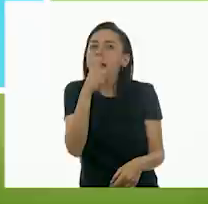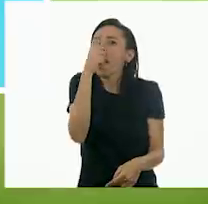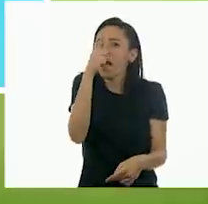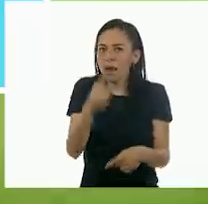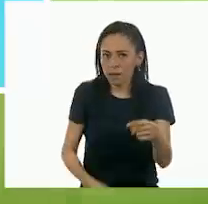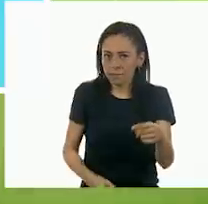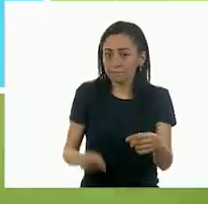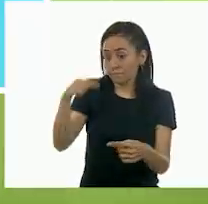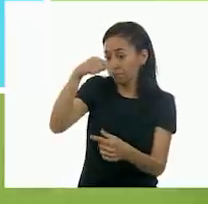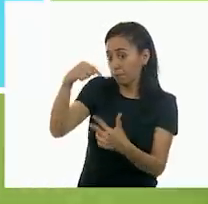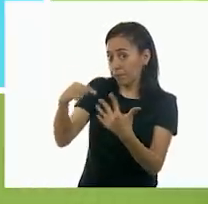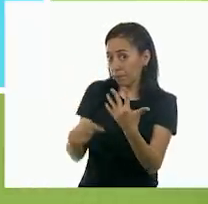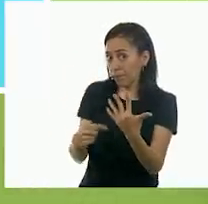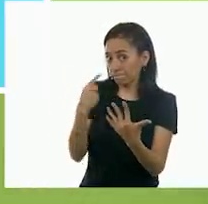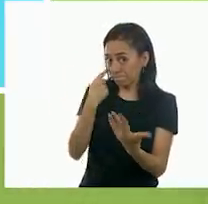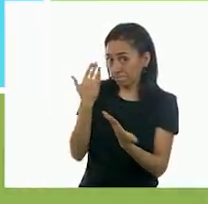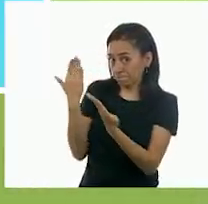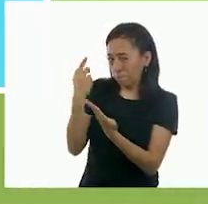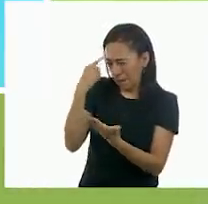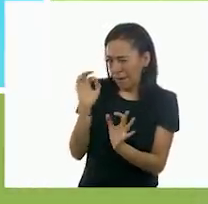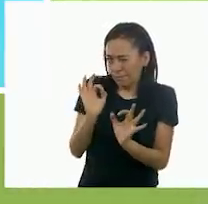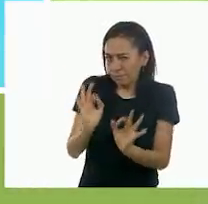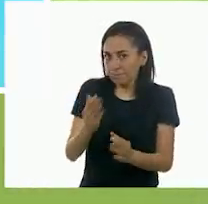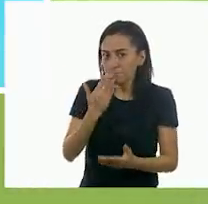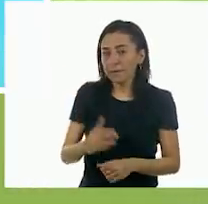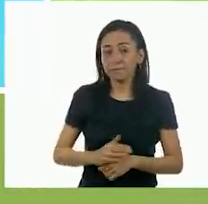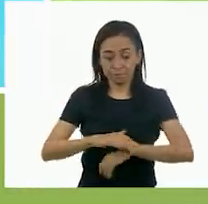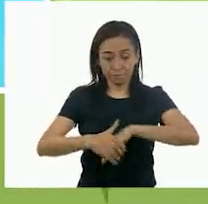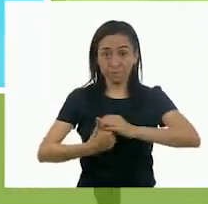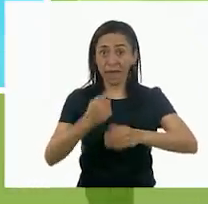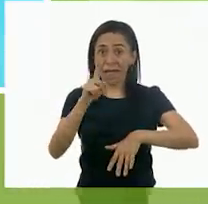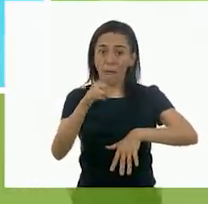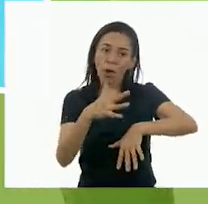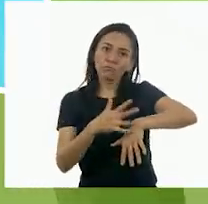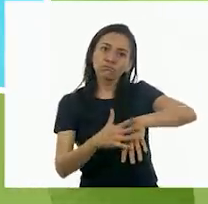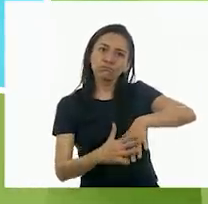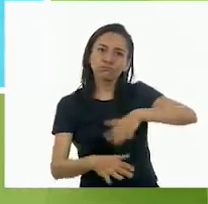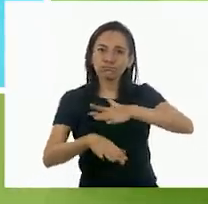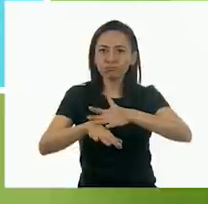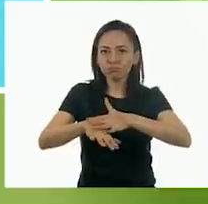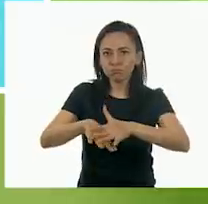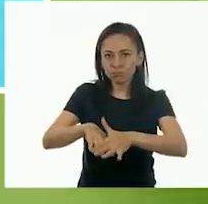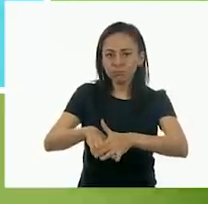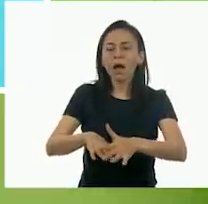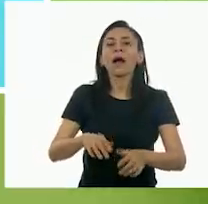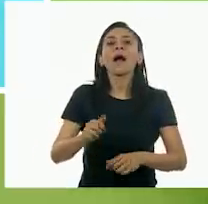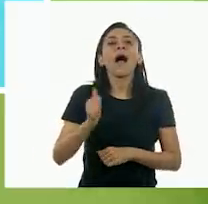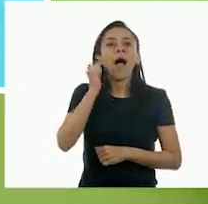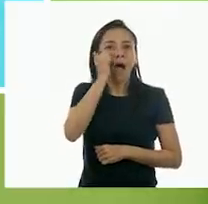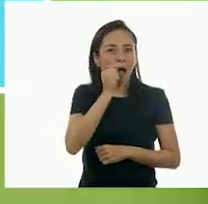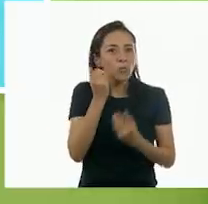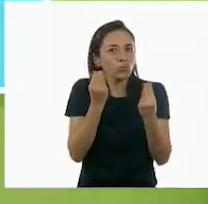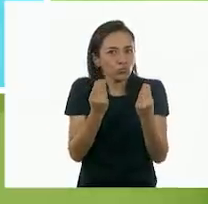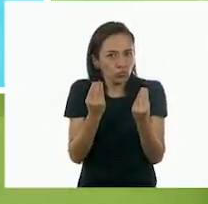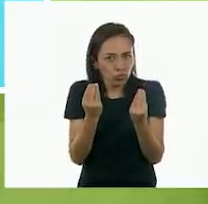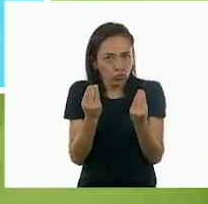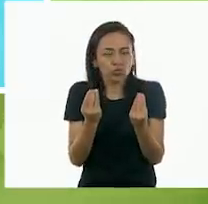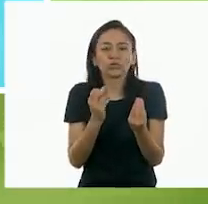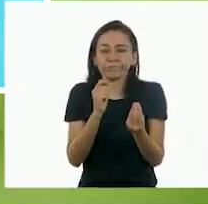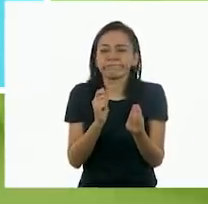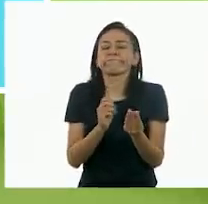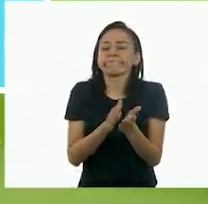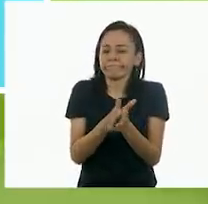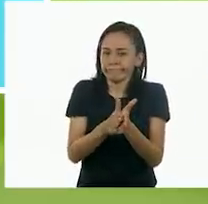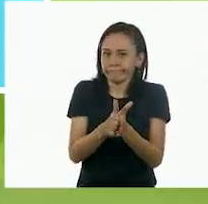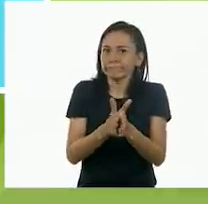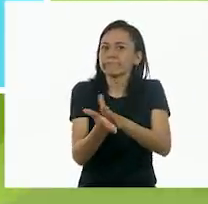hacerlo correctamente. Moja tus manos. Usa suficiente jabón. Frota tus palmas una